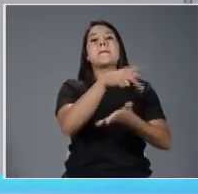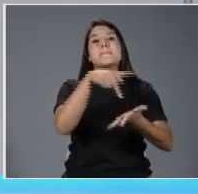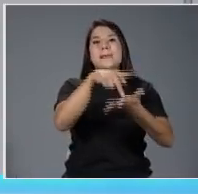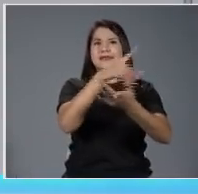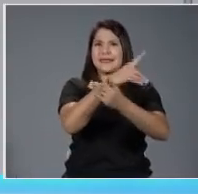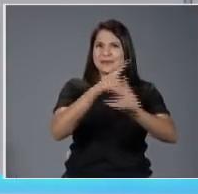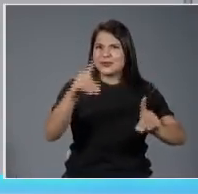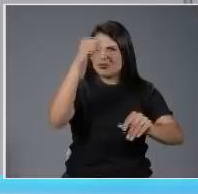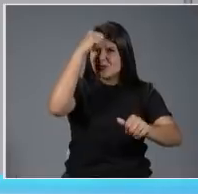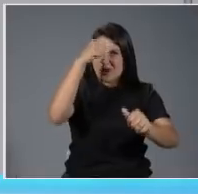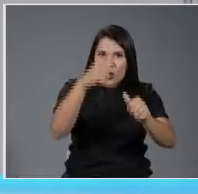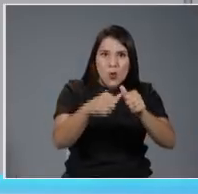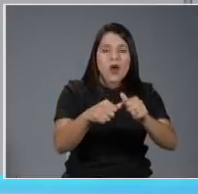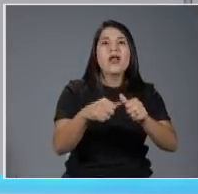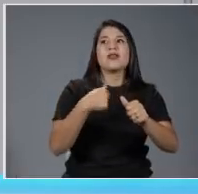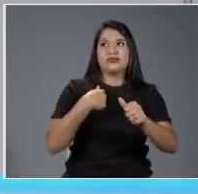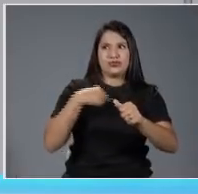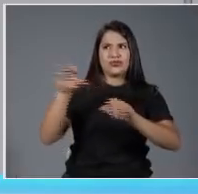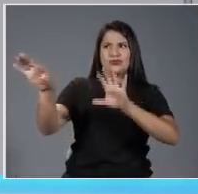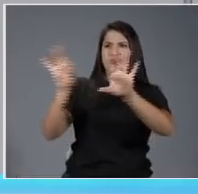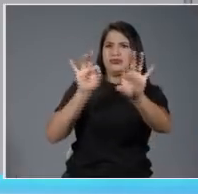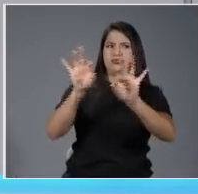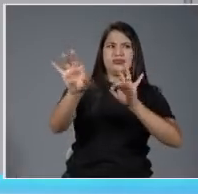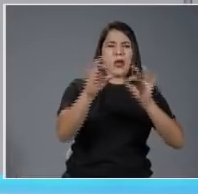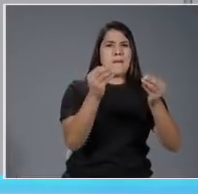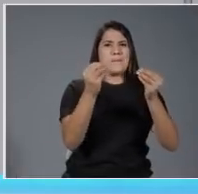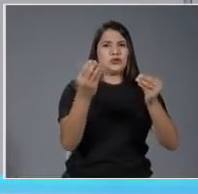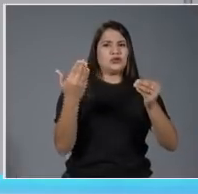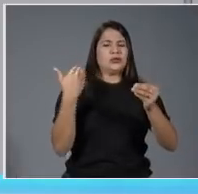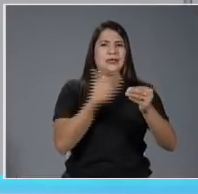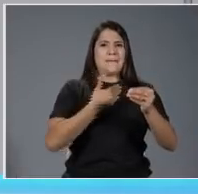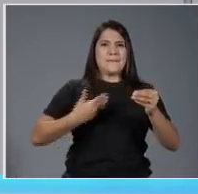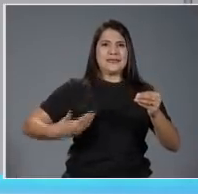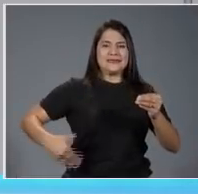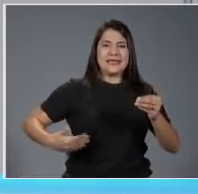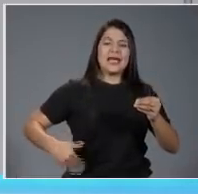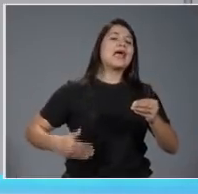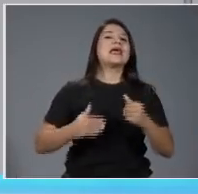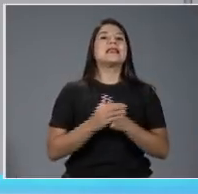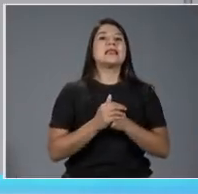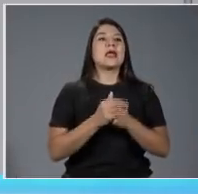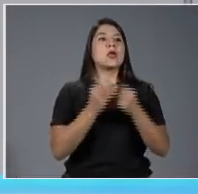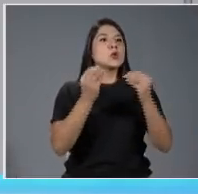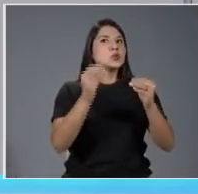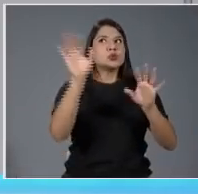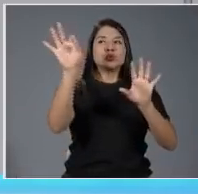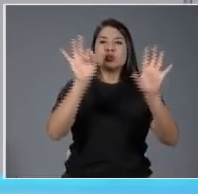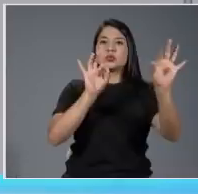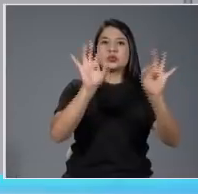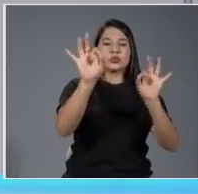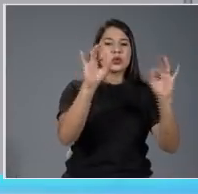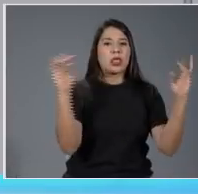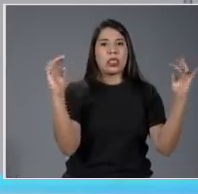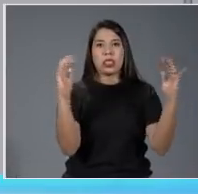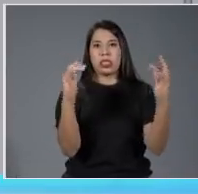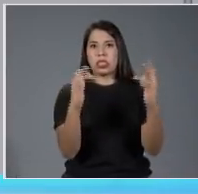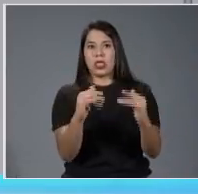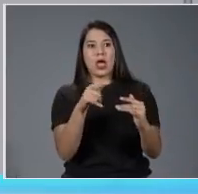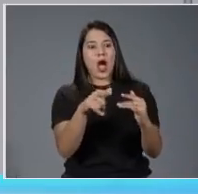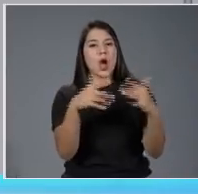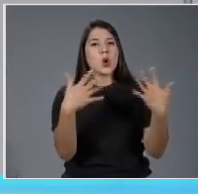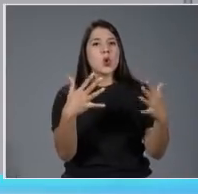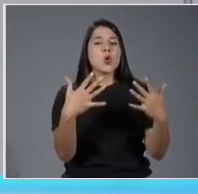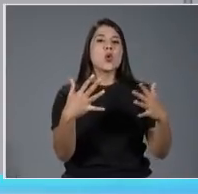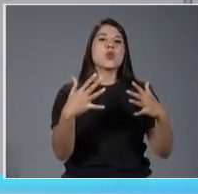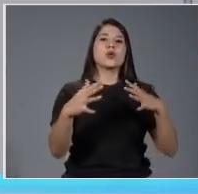invitó a muchos expresidentes. Felipe González era el presidente del gobierno español, y bueno, y hay una gran